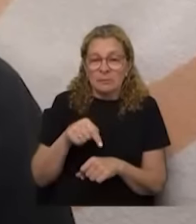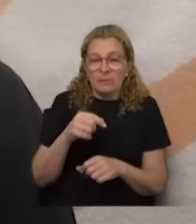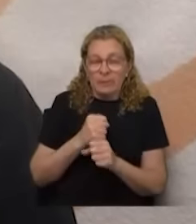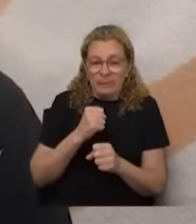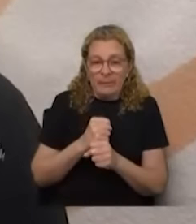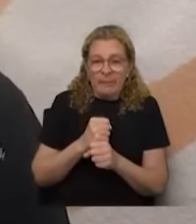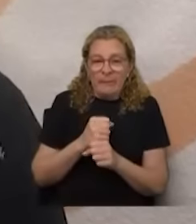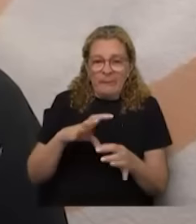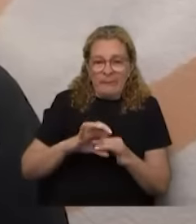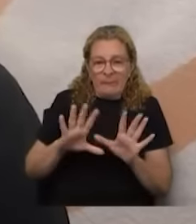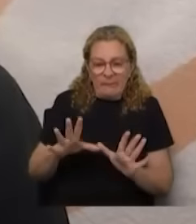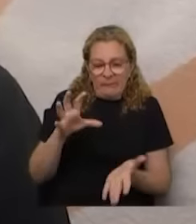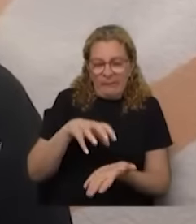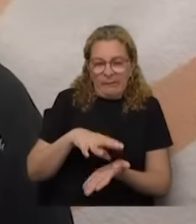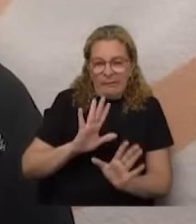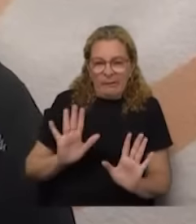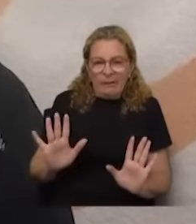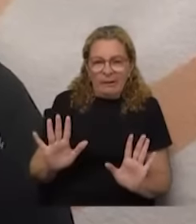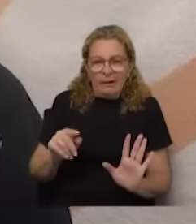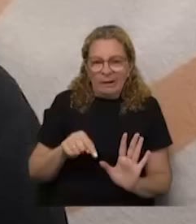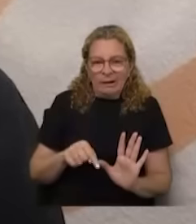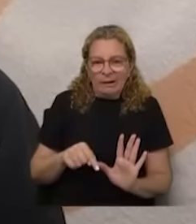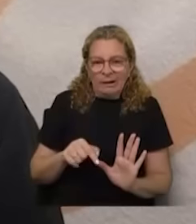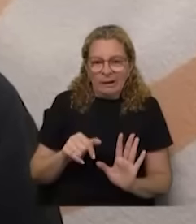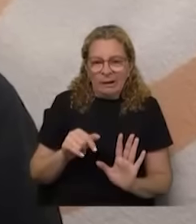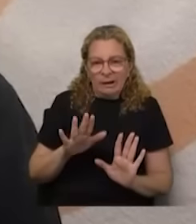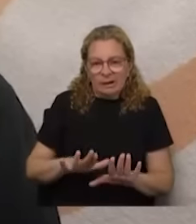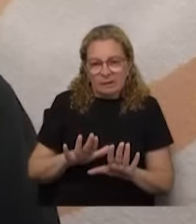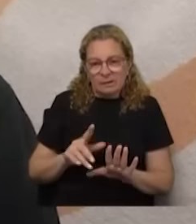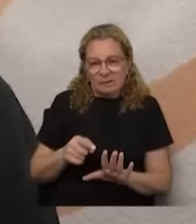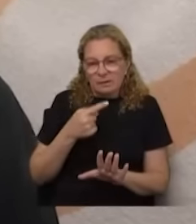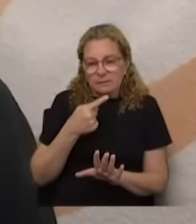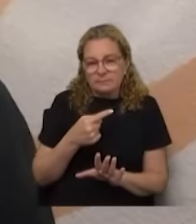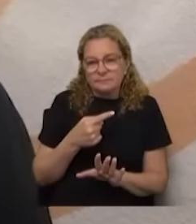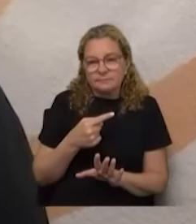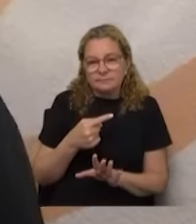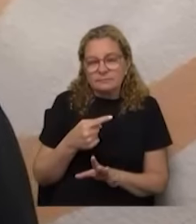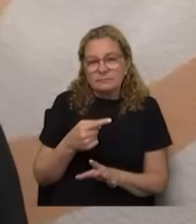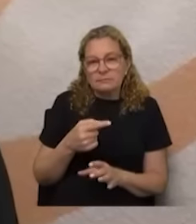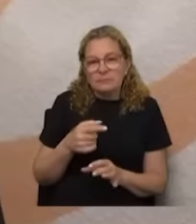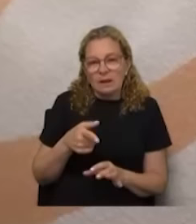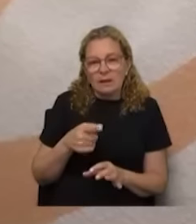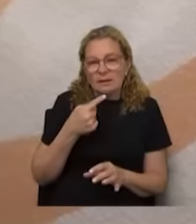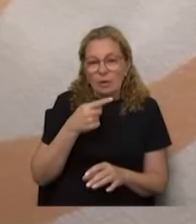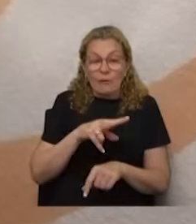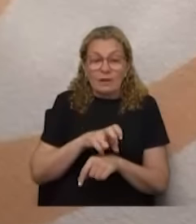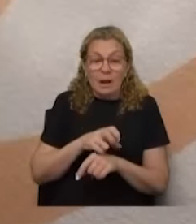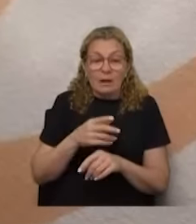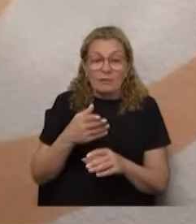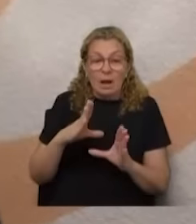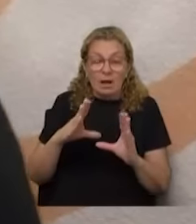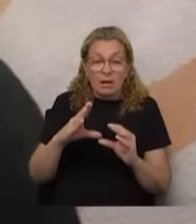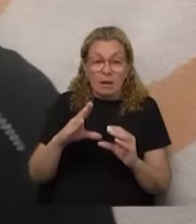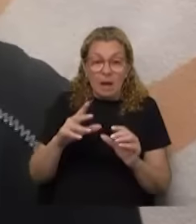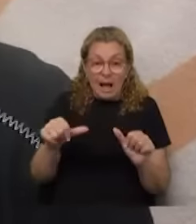por nosotros se liberaba el lugar este y allí quedó entonces la la fiscalía de flagrancia este